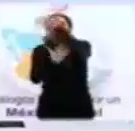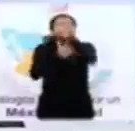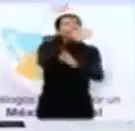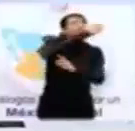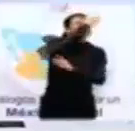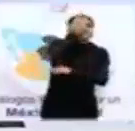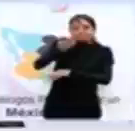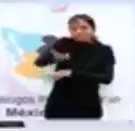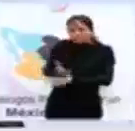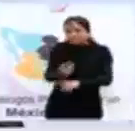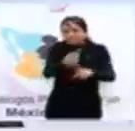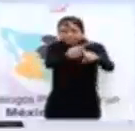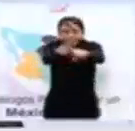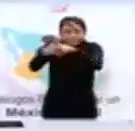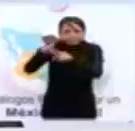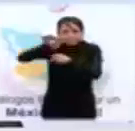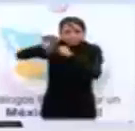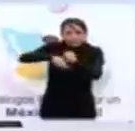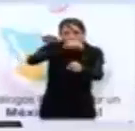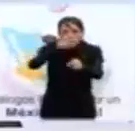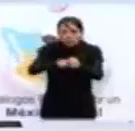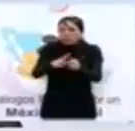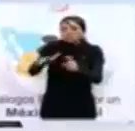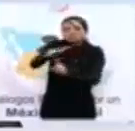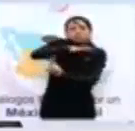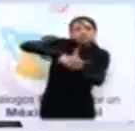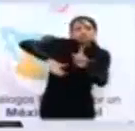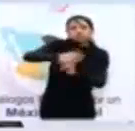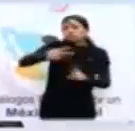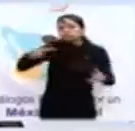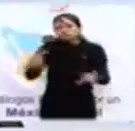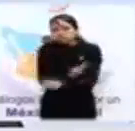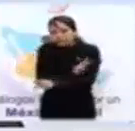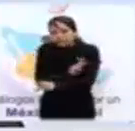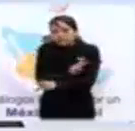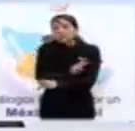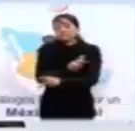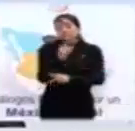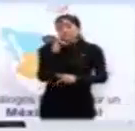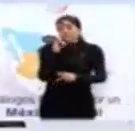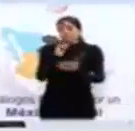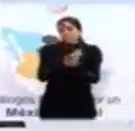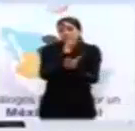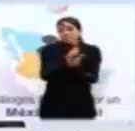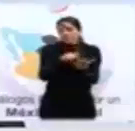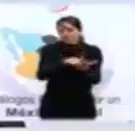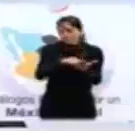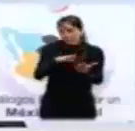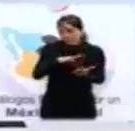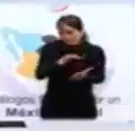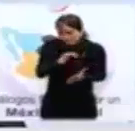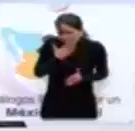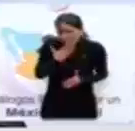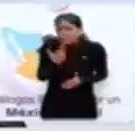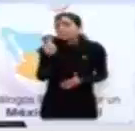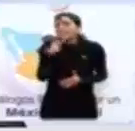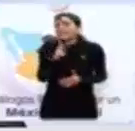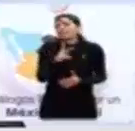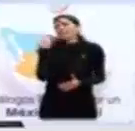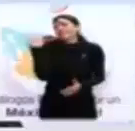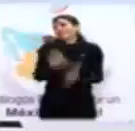de nuestros países no pasa de ser retórica de política pública. Hay mucho discurso sobre el tema ambiental, pero el tema ambiental